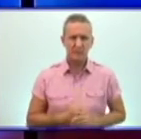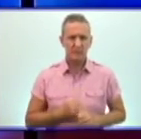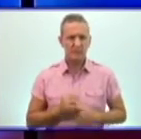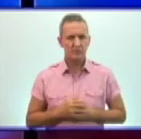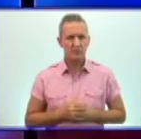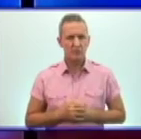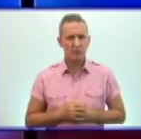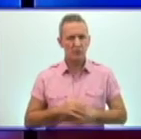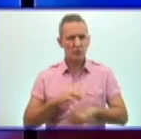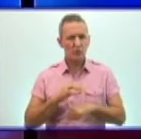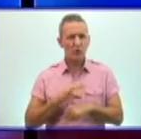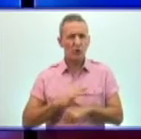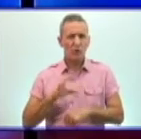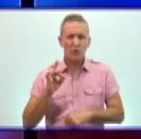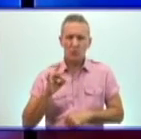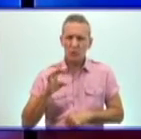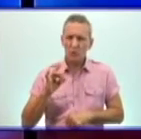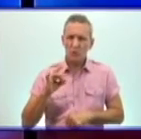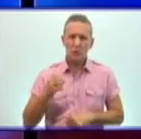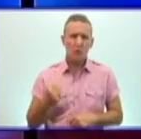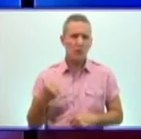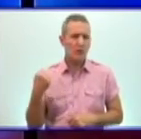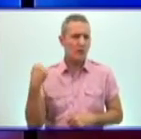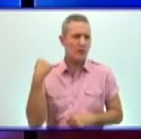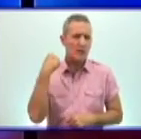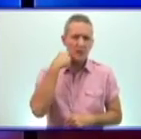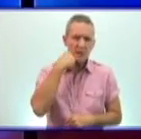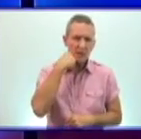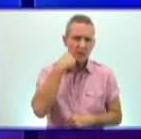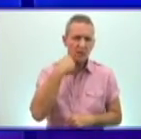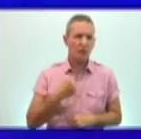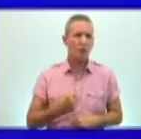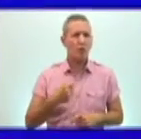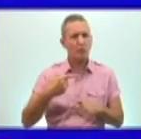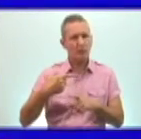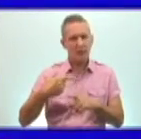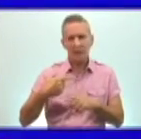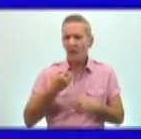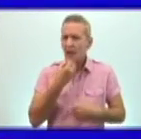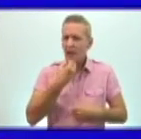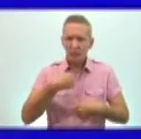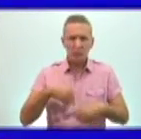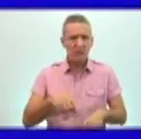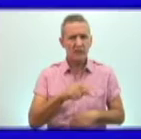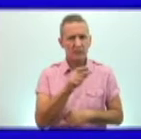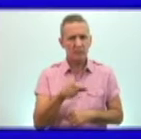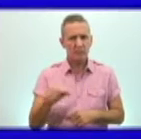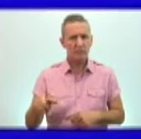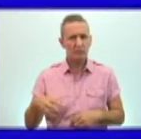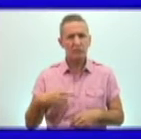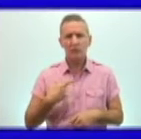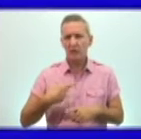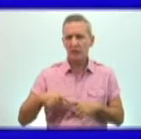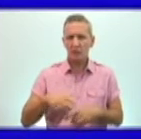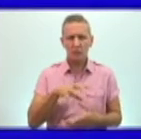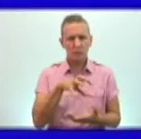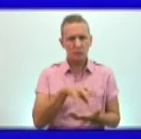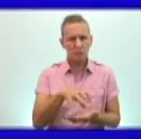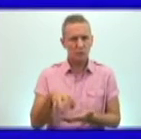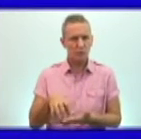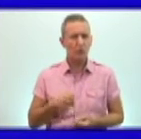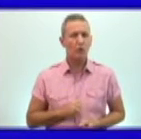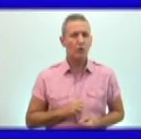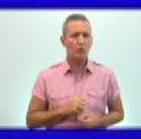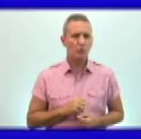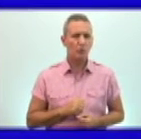otro hombre en cualquier parte del mundo. Dicho estos elementos, pues sencillamente nosotros contribuimos a presentarles a